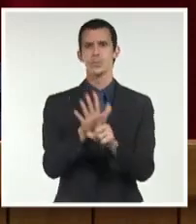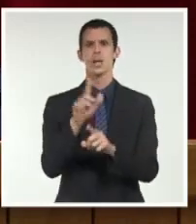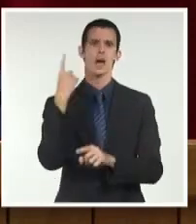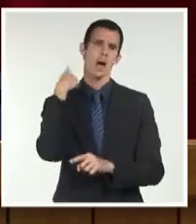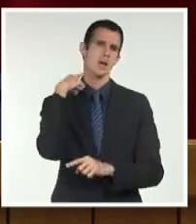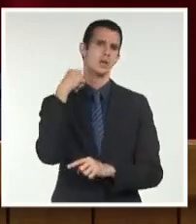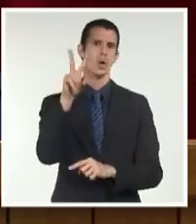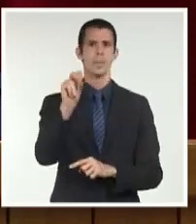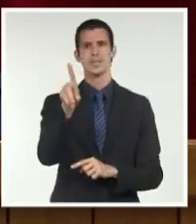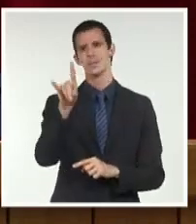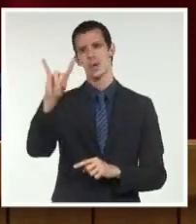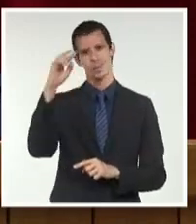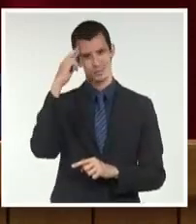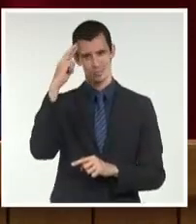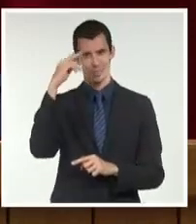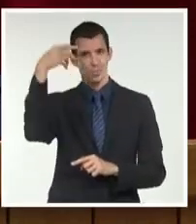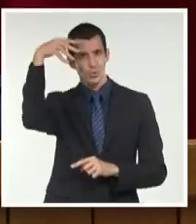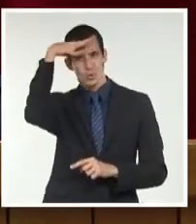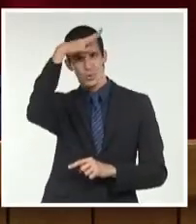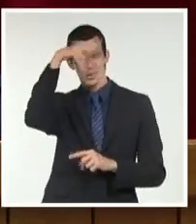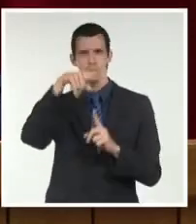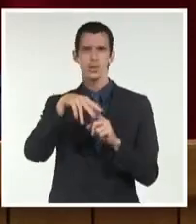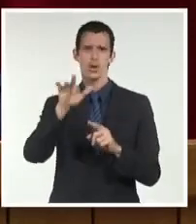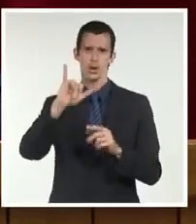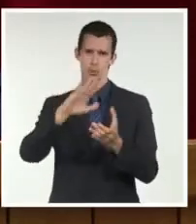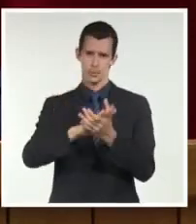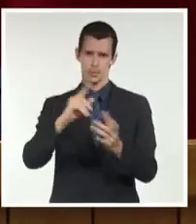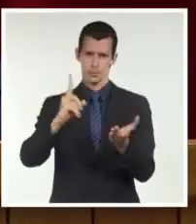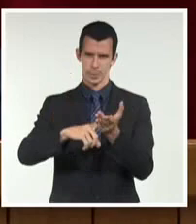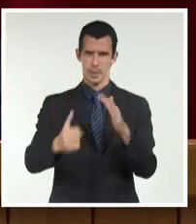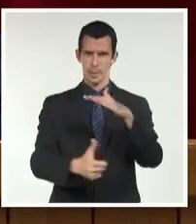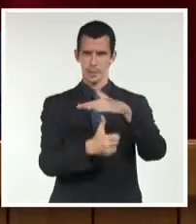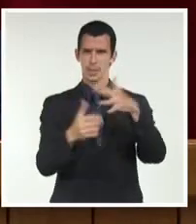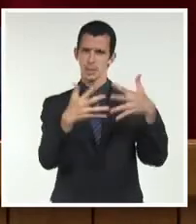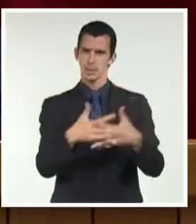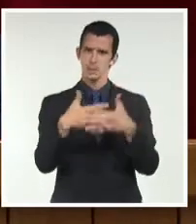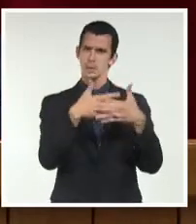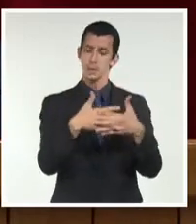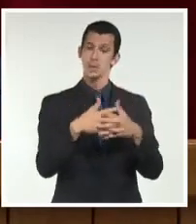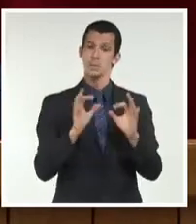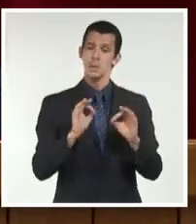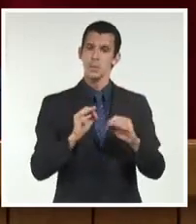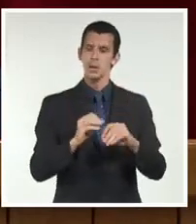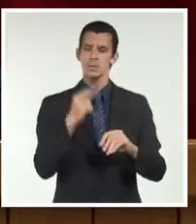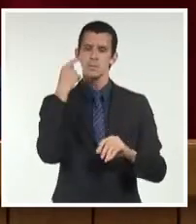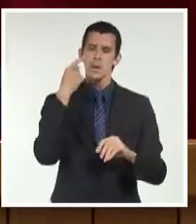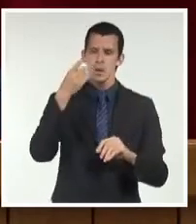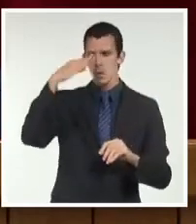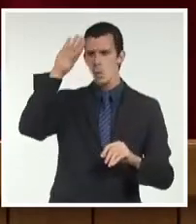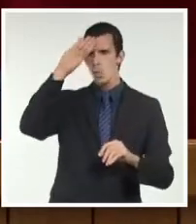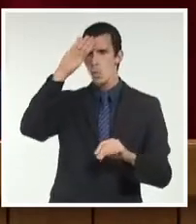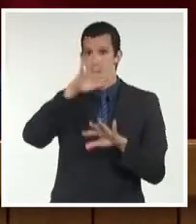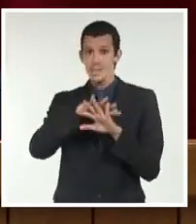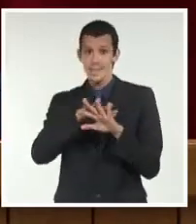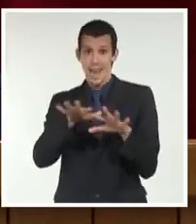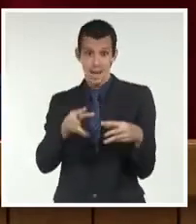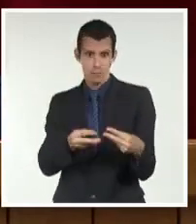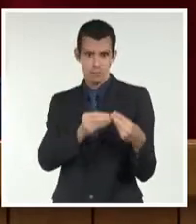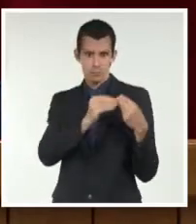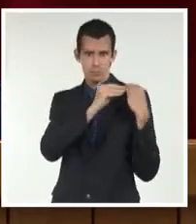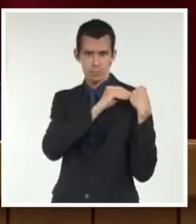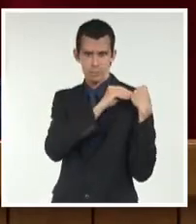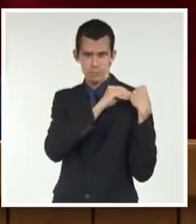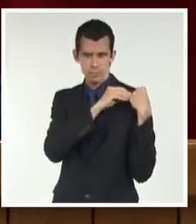el gobierno de Donald Trump ya habían llevado la guerra económica a una dimensión cualitativamente más agresiva, con